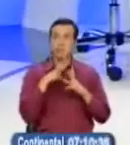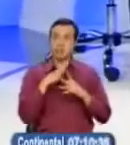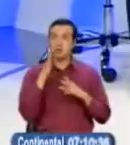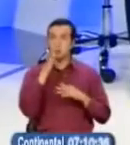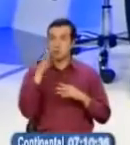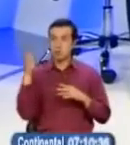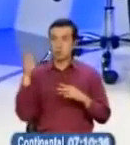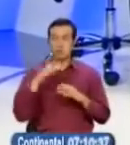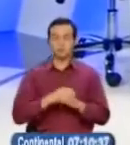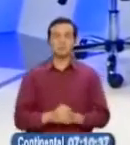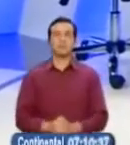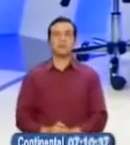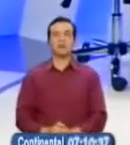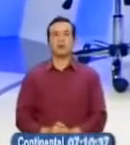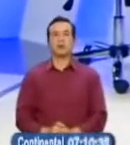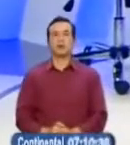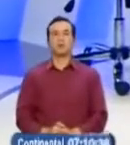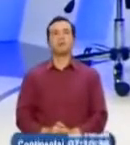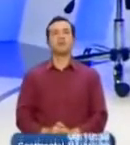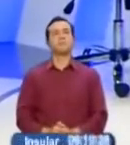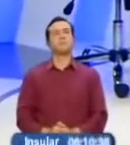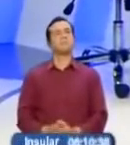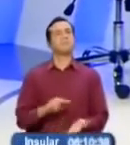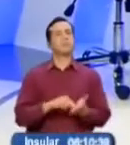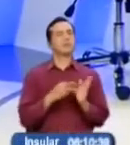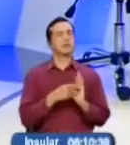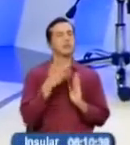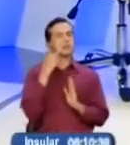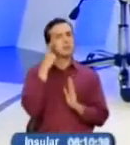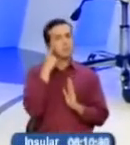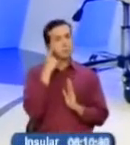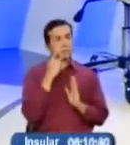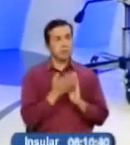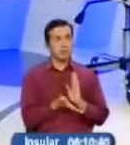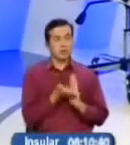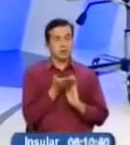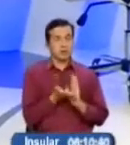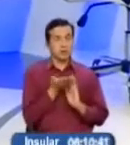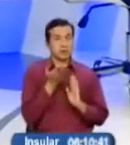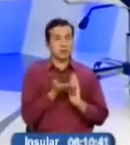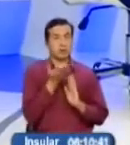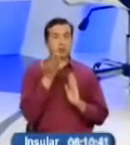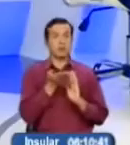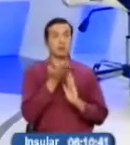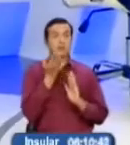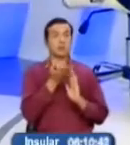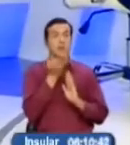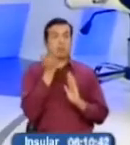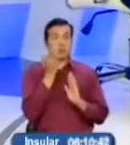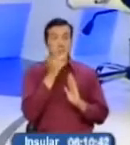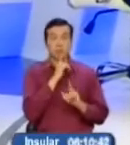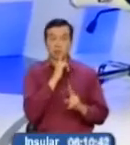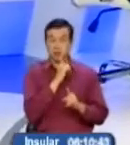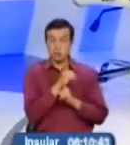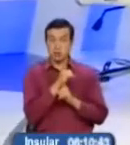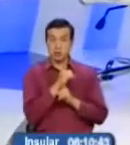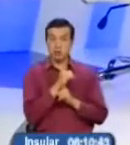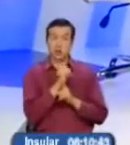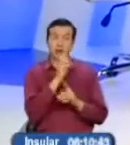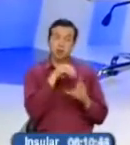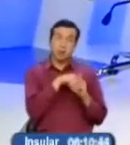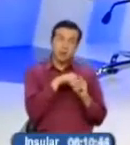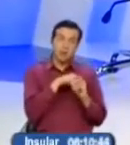destino. Ahora, pero ¿esto ya podría significar una tendencia a la alza en términos de incremento de las